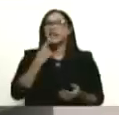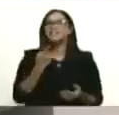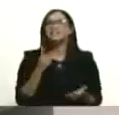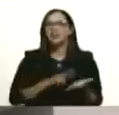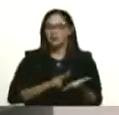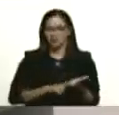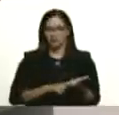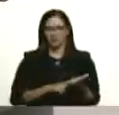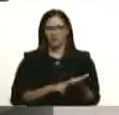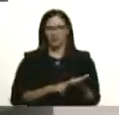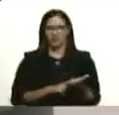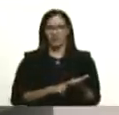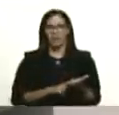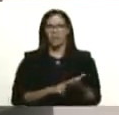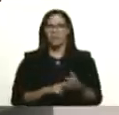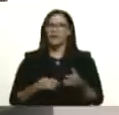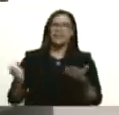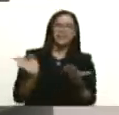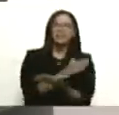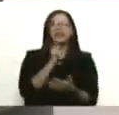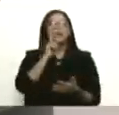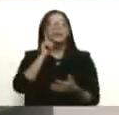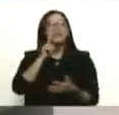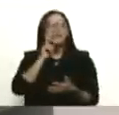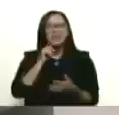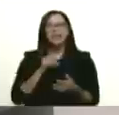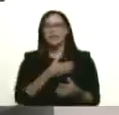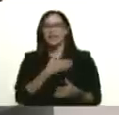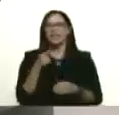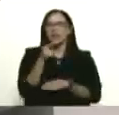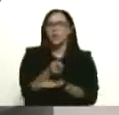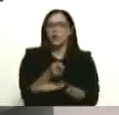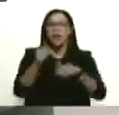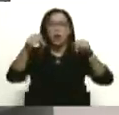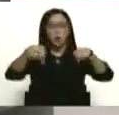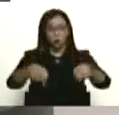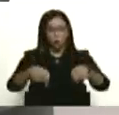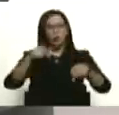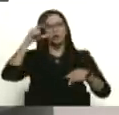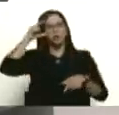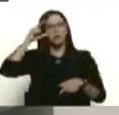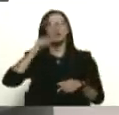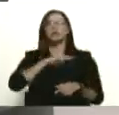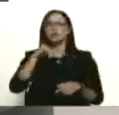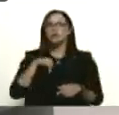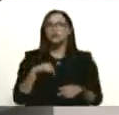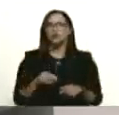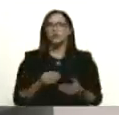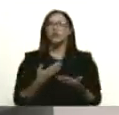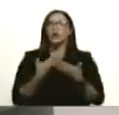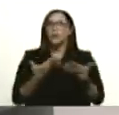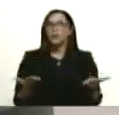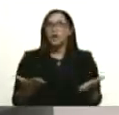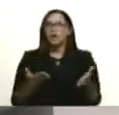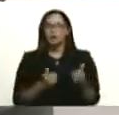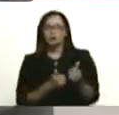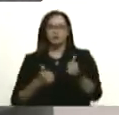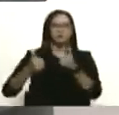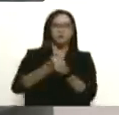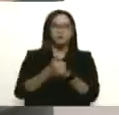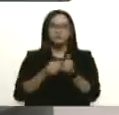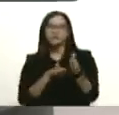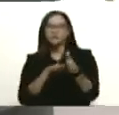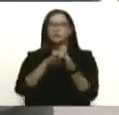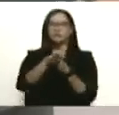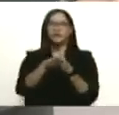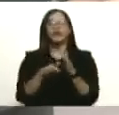verdad, para contrarrestar la mentira que se estaba pretendiendo imponer. Hoy en día, nosotros hemos dado enormes pasos. Primero,